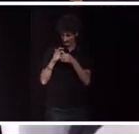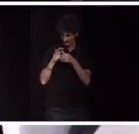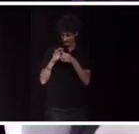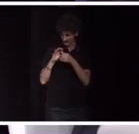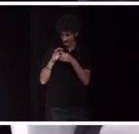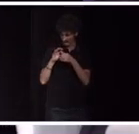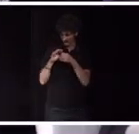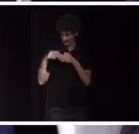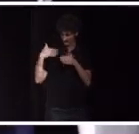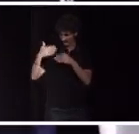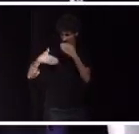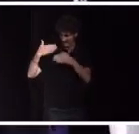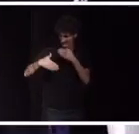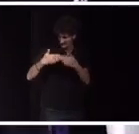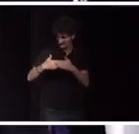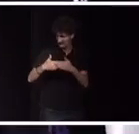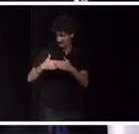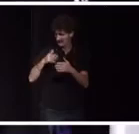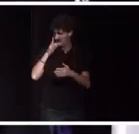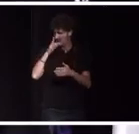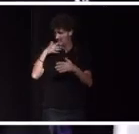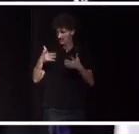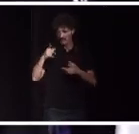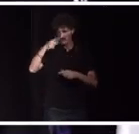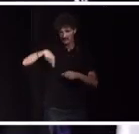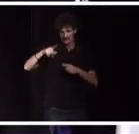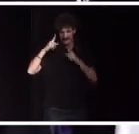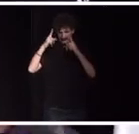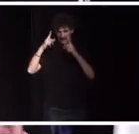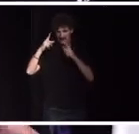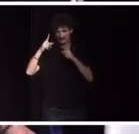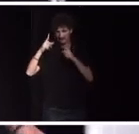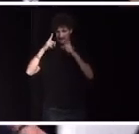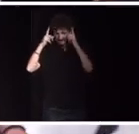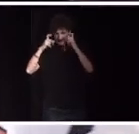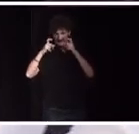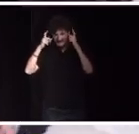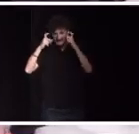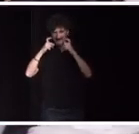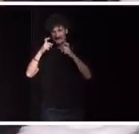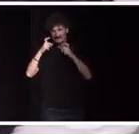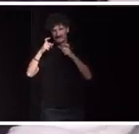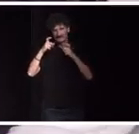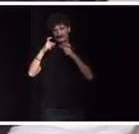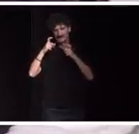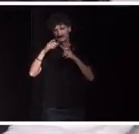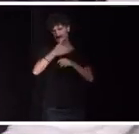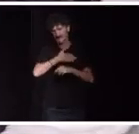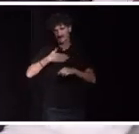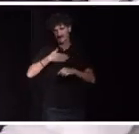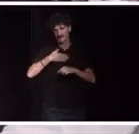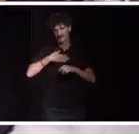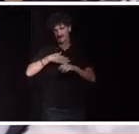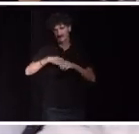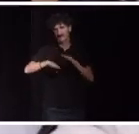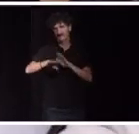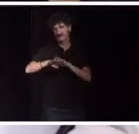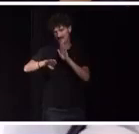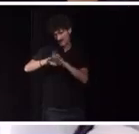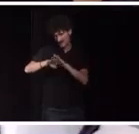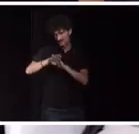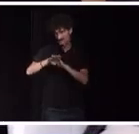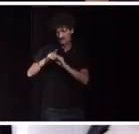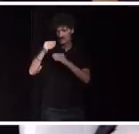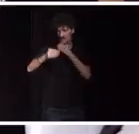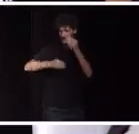durante la transición están intentando apuntalar al régimen. Y para ello están